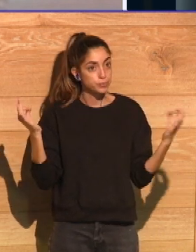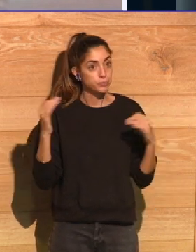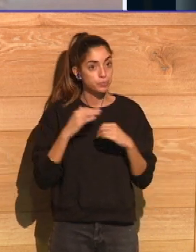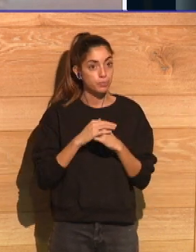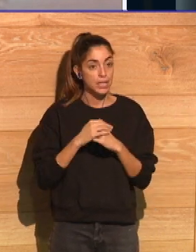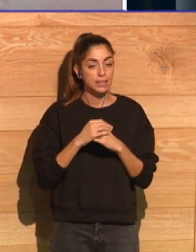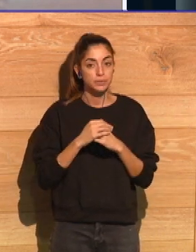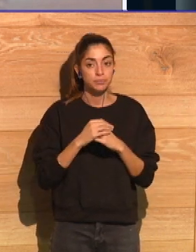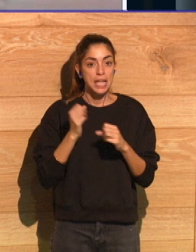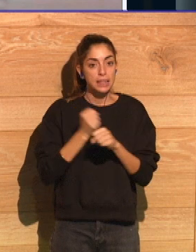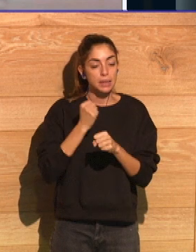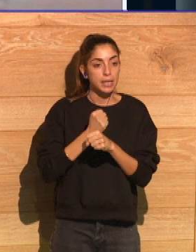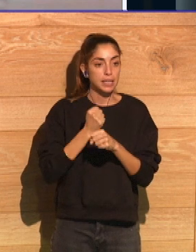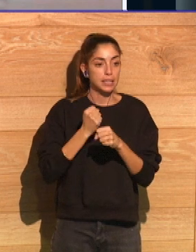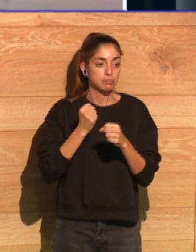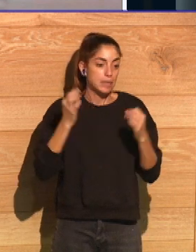trabajar en la meditación.